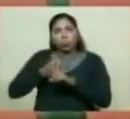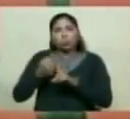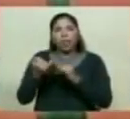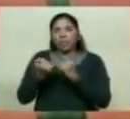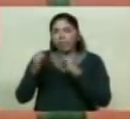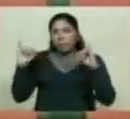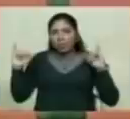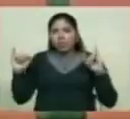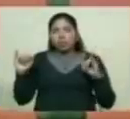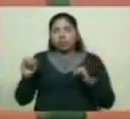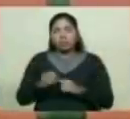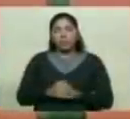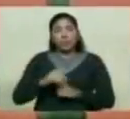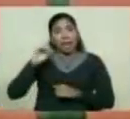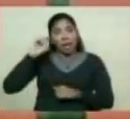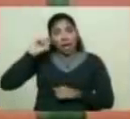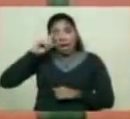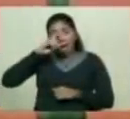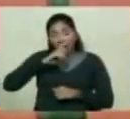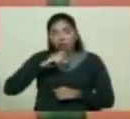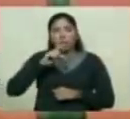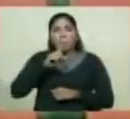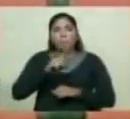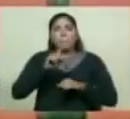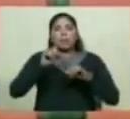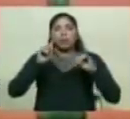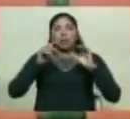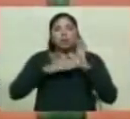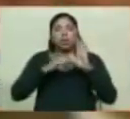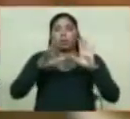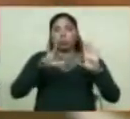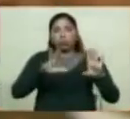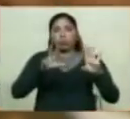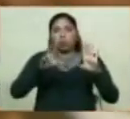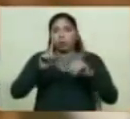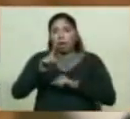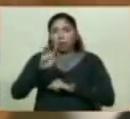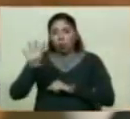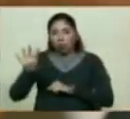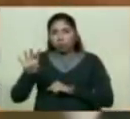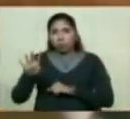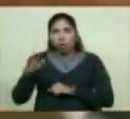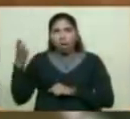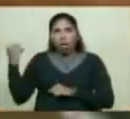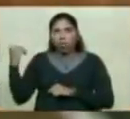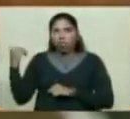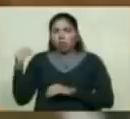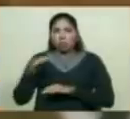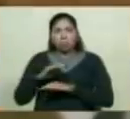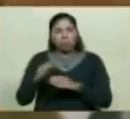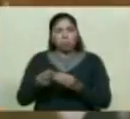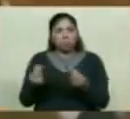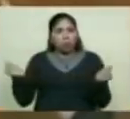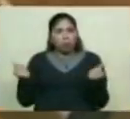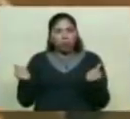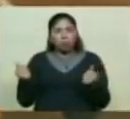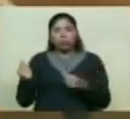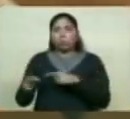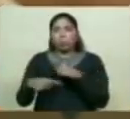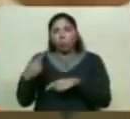en 1814 la república se había perdido cuando amaneció 1815